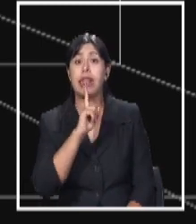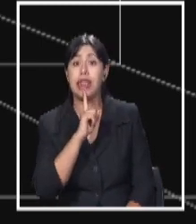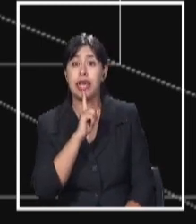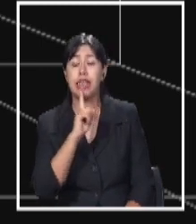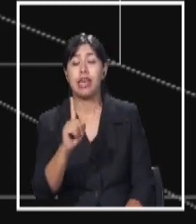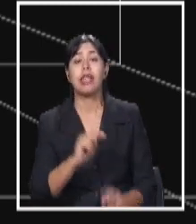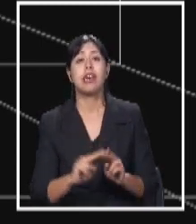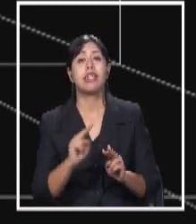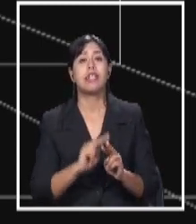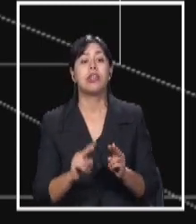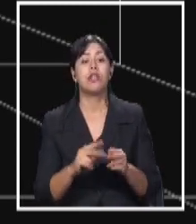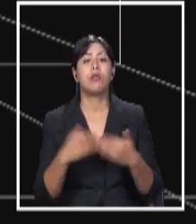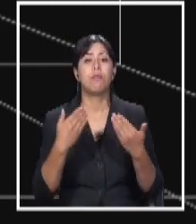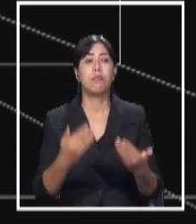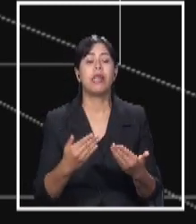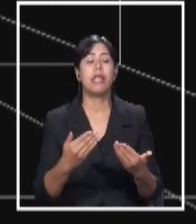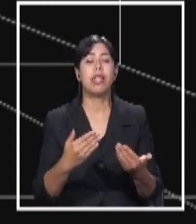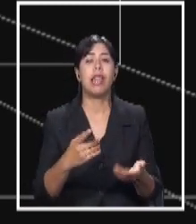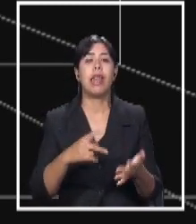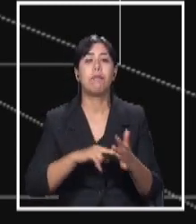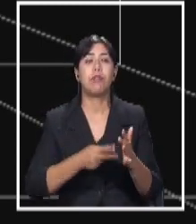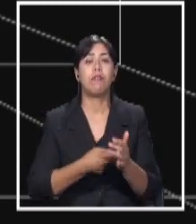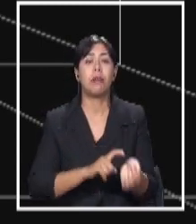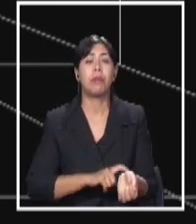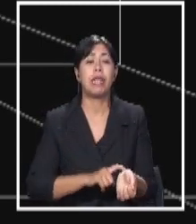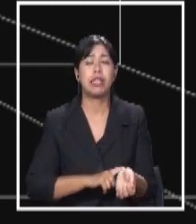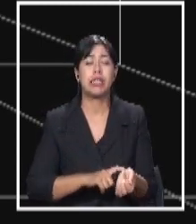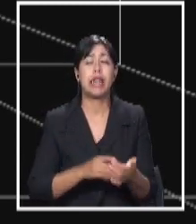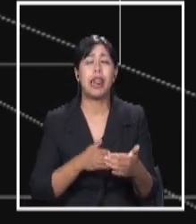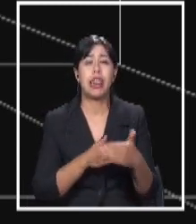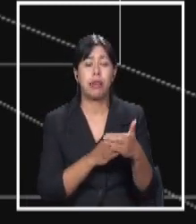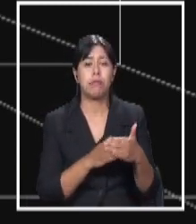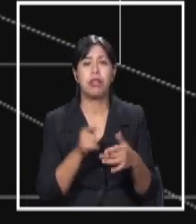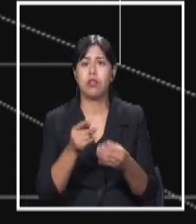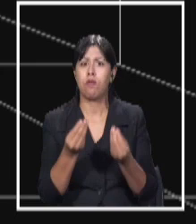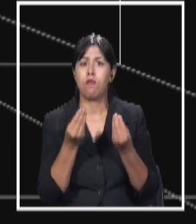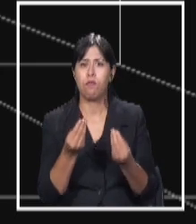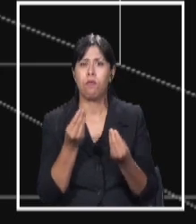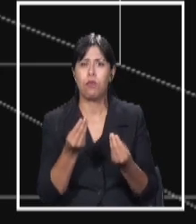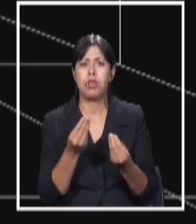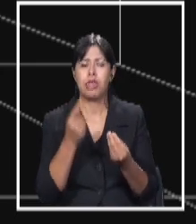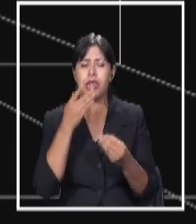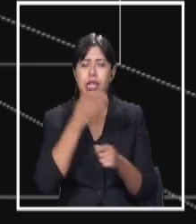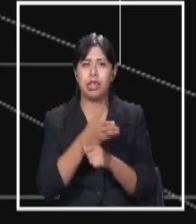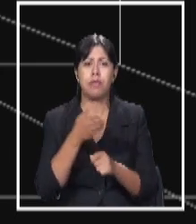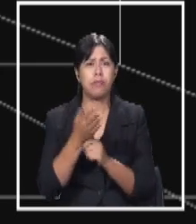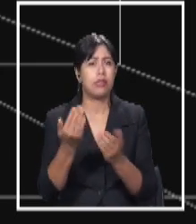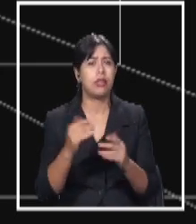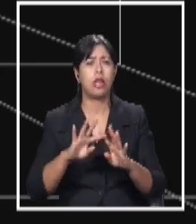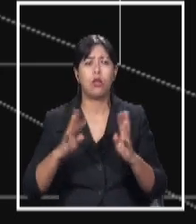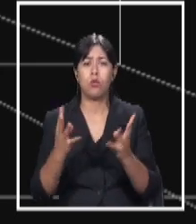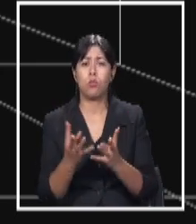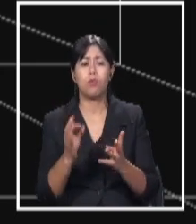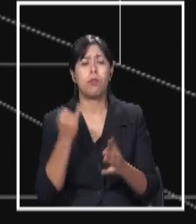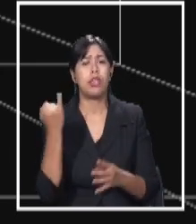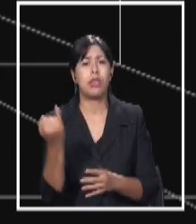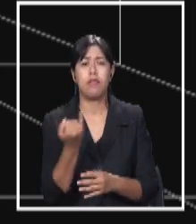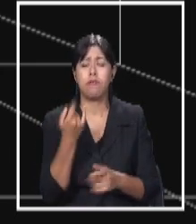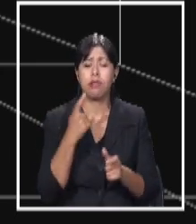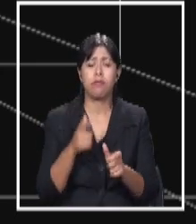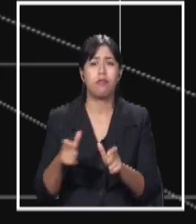desarrolló con evidencia para el trastorno del límite de personalidad. Es un muy buen tratamiento, pero requiere terapia de grupo, terapia individual,